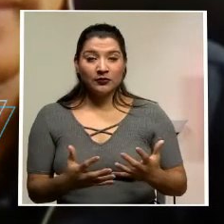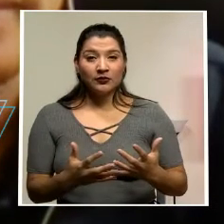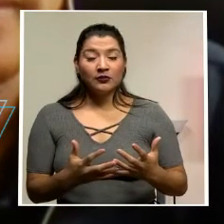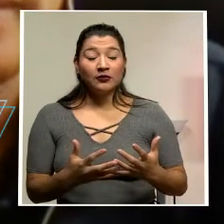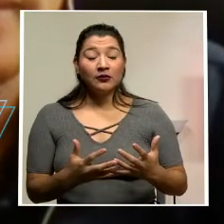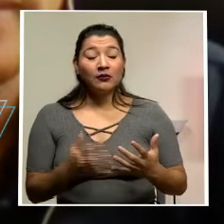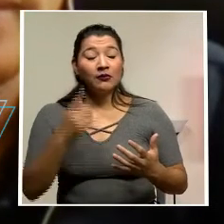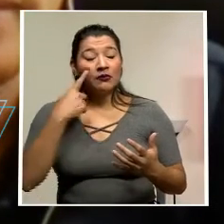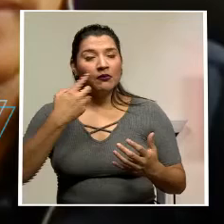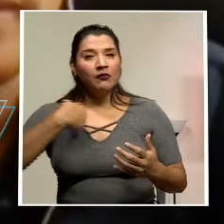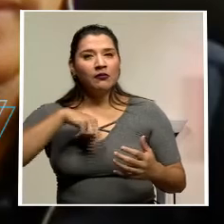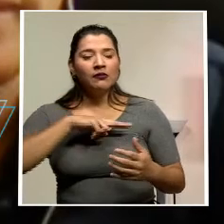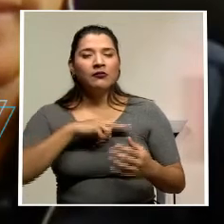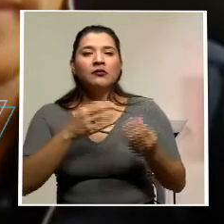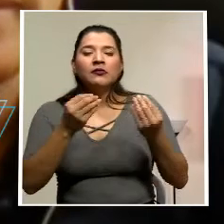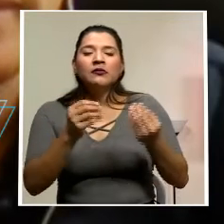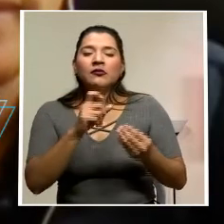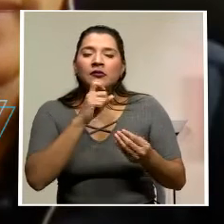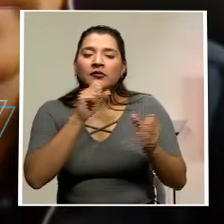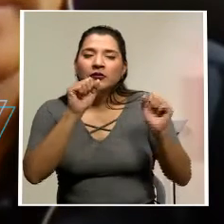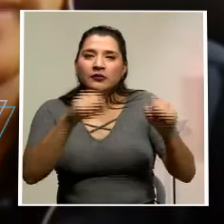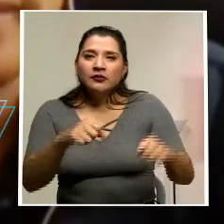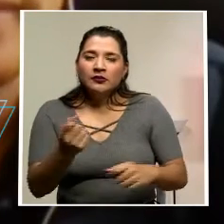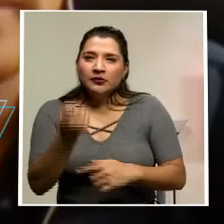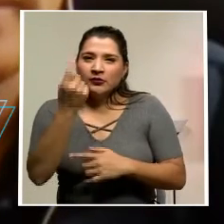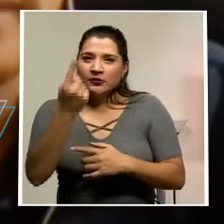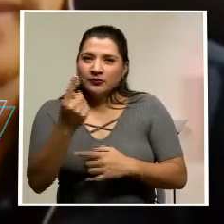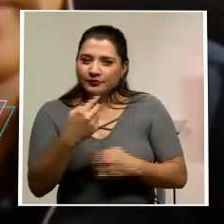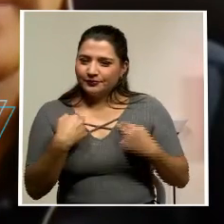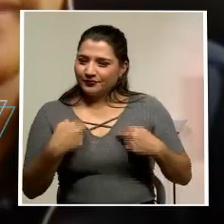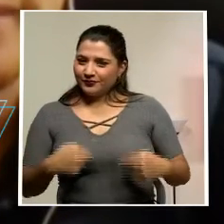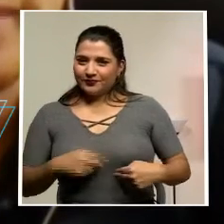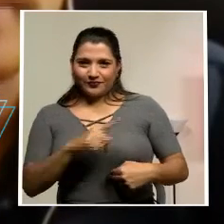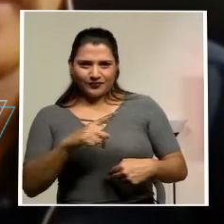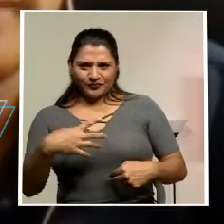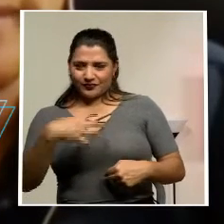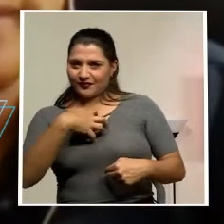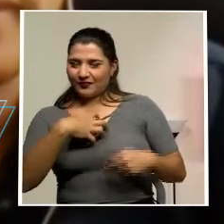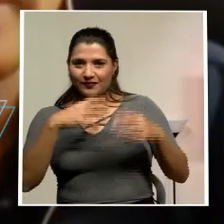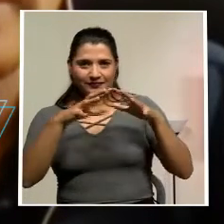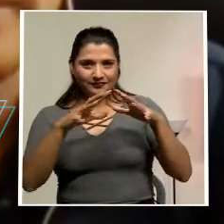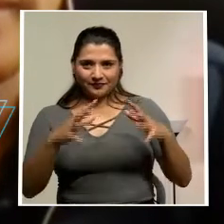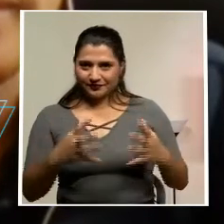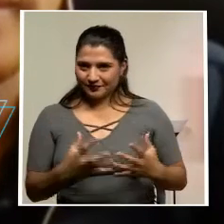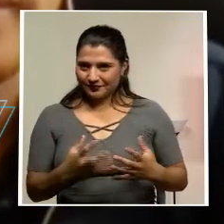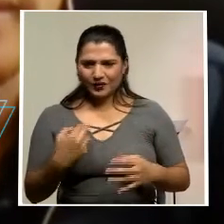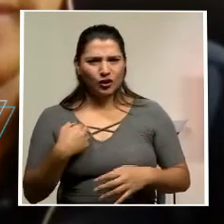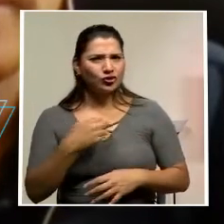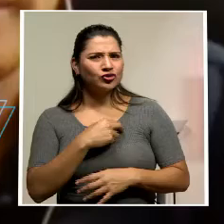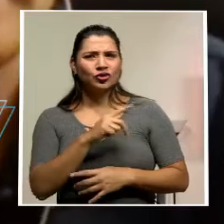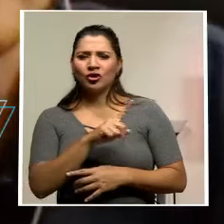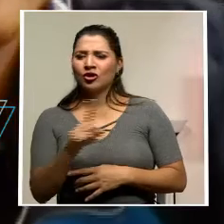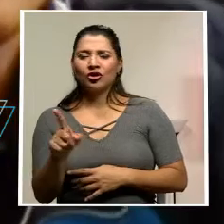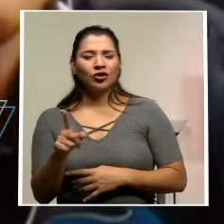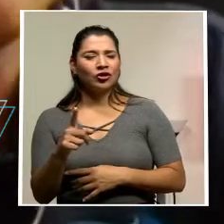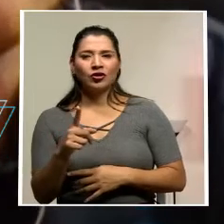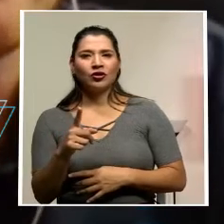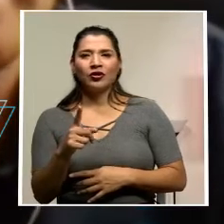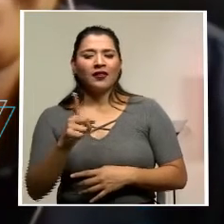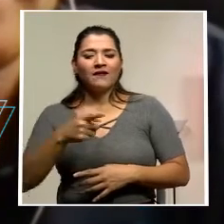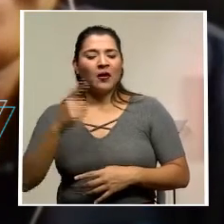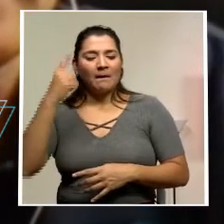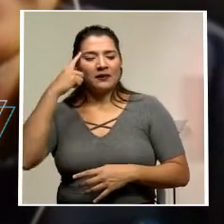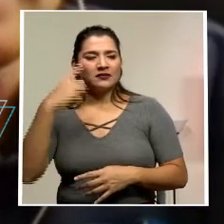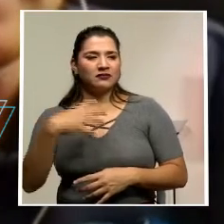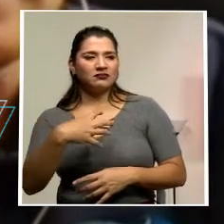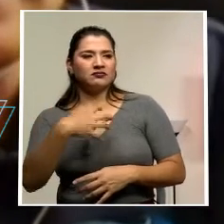ha costado mucho entender que no éramos los dueños del planeta, que no teníamos el título de propiedad